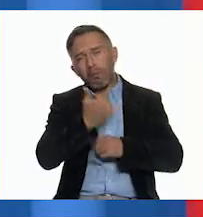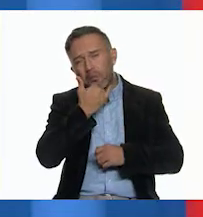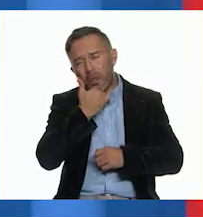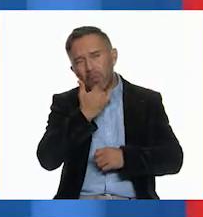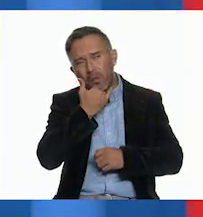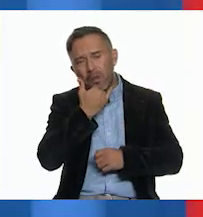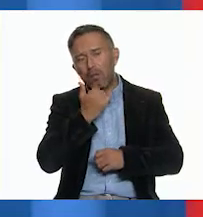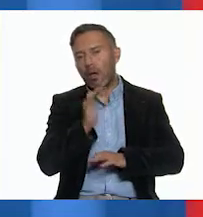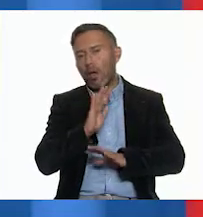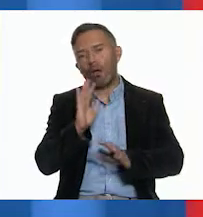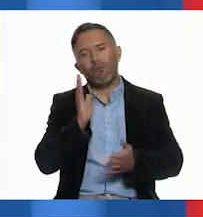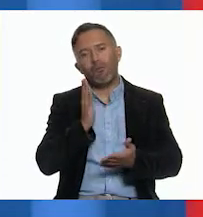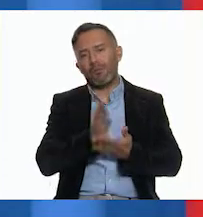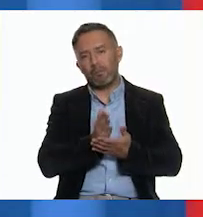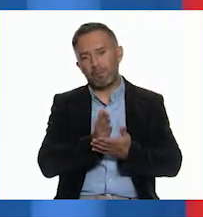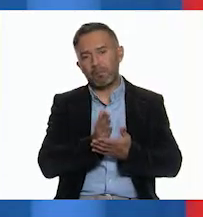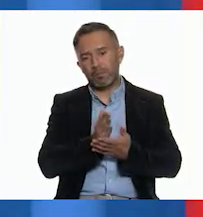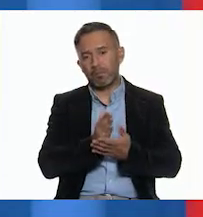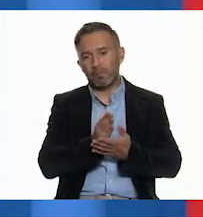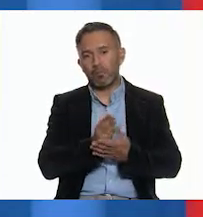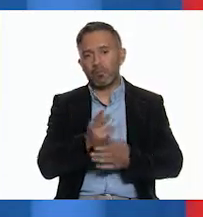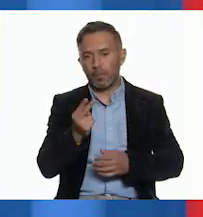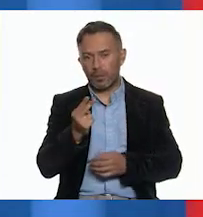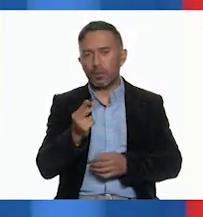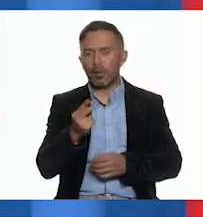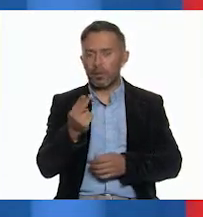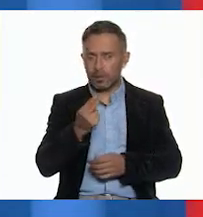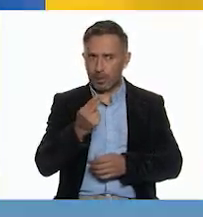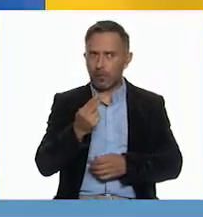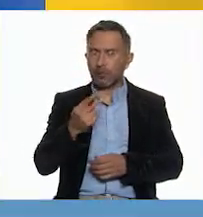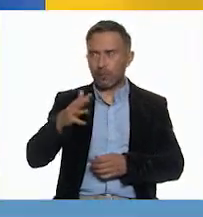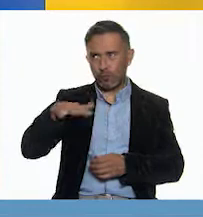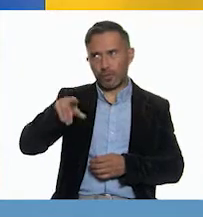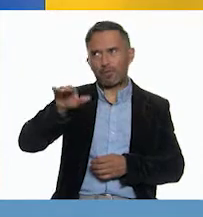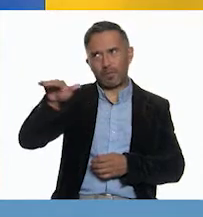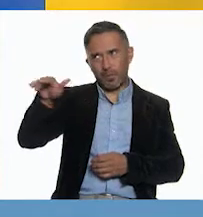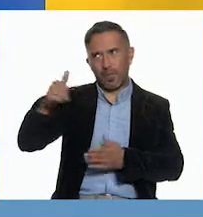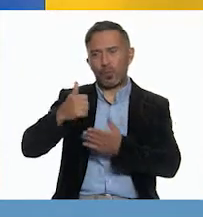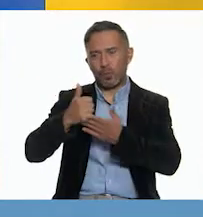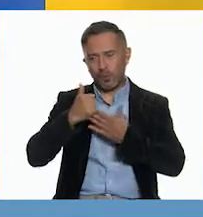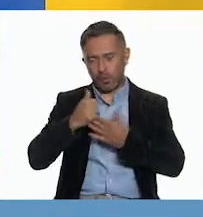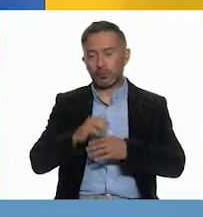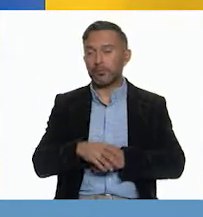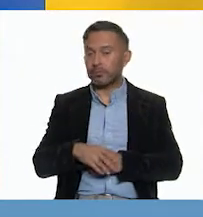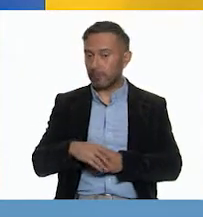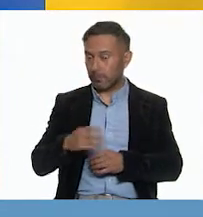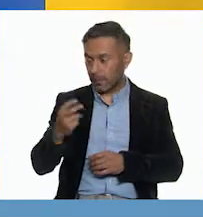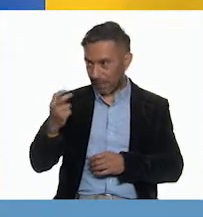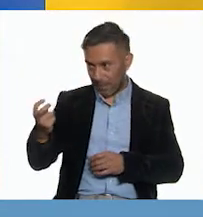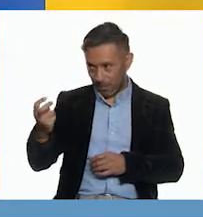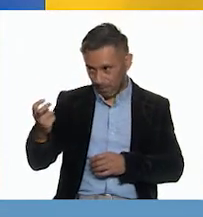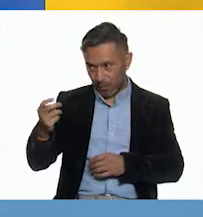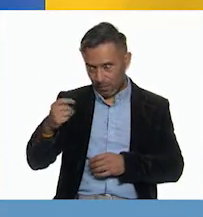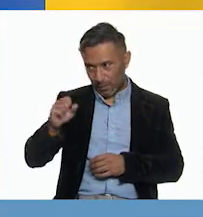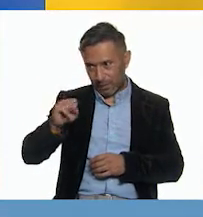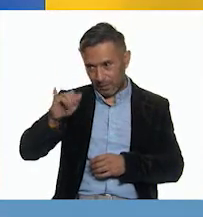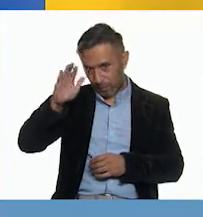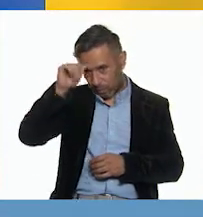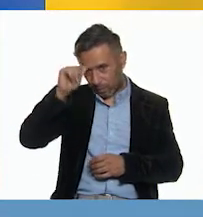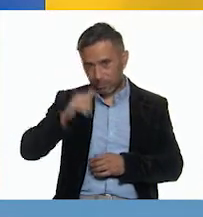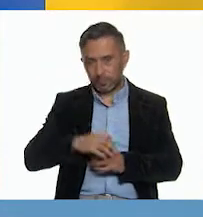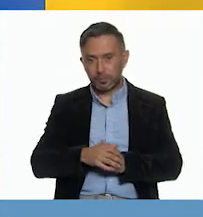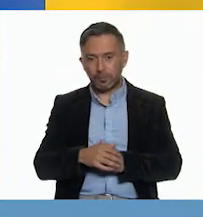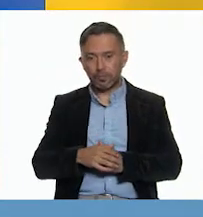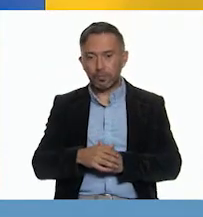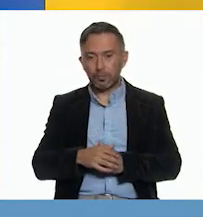Y entonces pues tenemos que buscar y pedir ayuda. Completamente de acuerdo contigo, María. Creo que sería